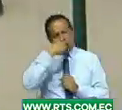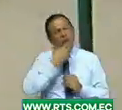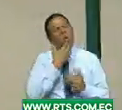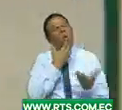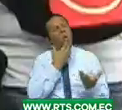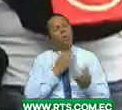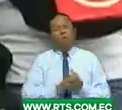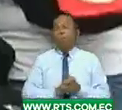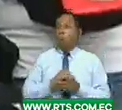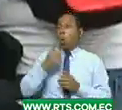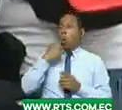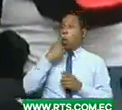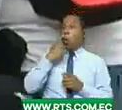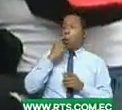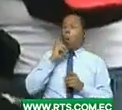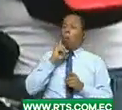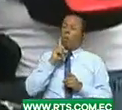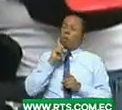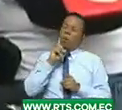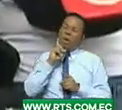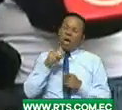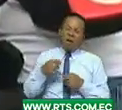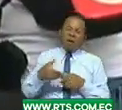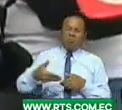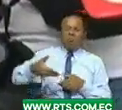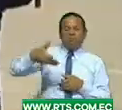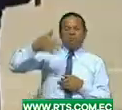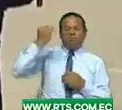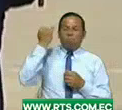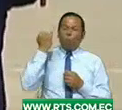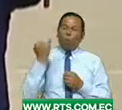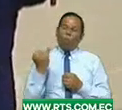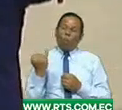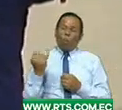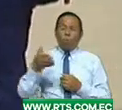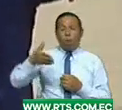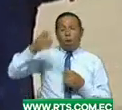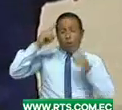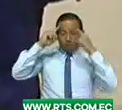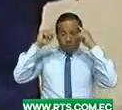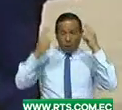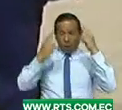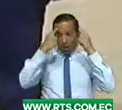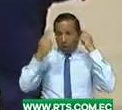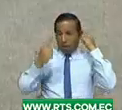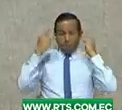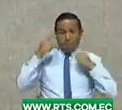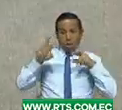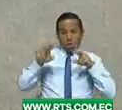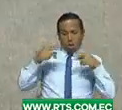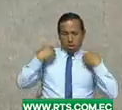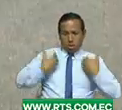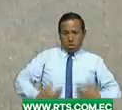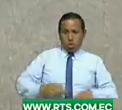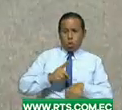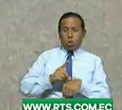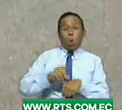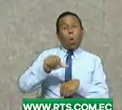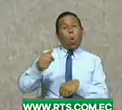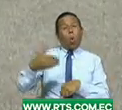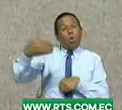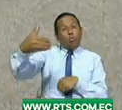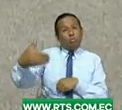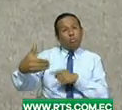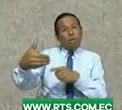alto, medio morenito, flaco, pelotando. Era el que estaba disfrazado de doctor. Y el otro más chiquito era